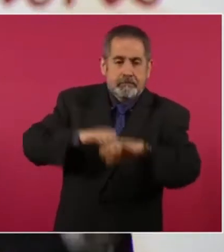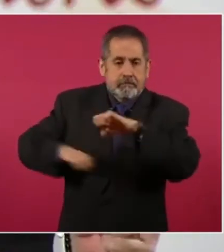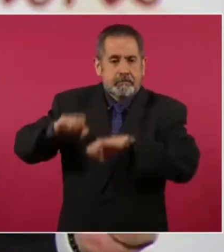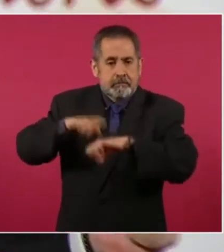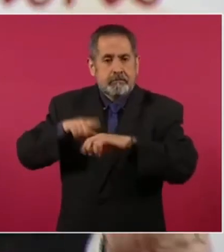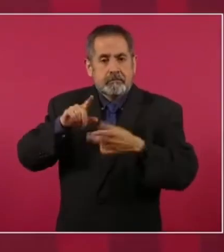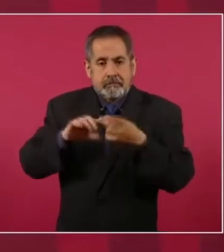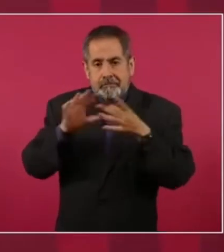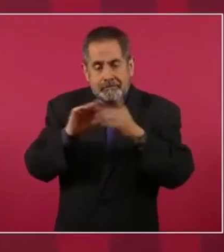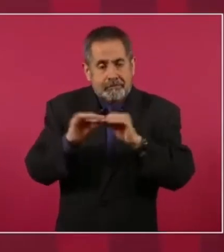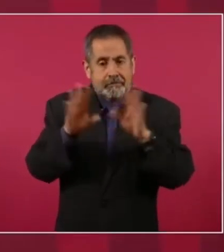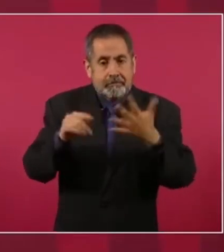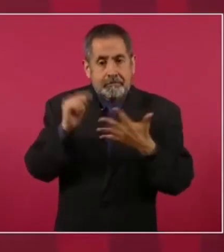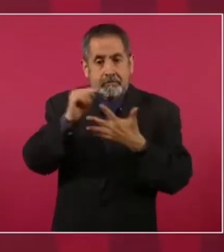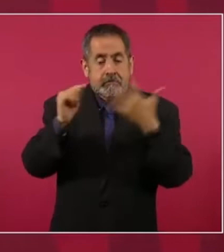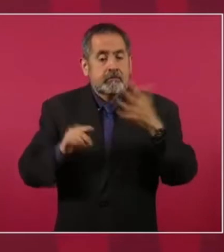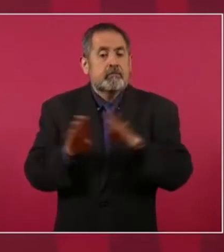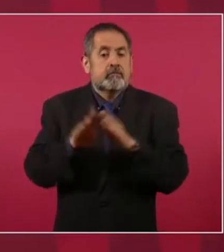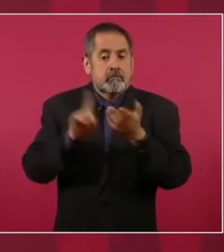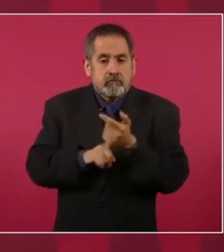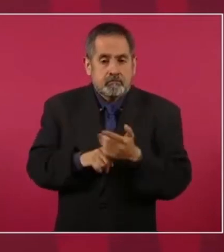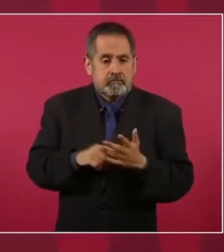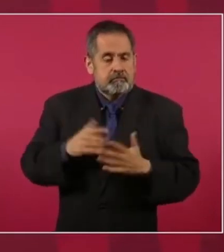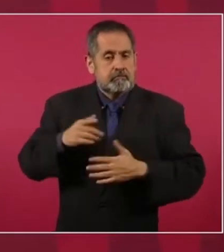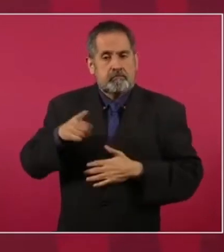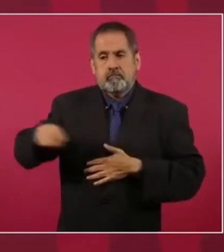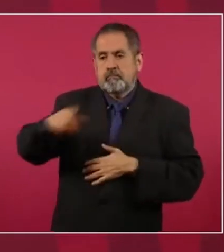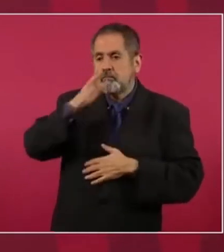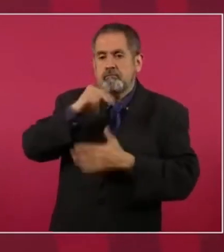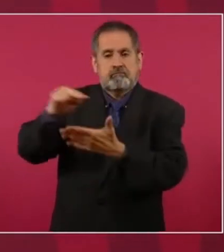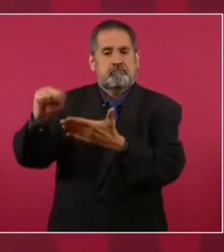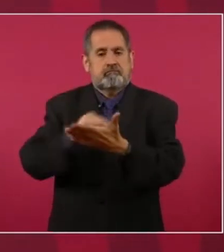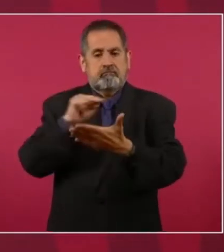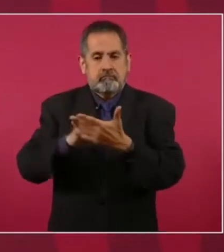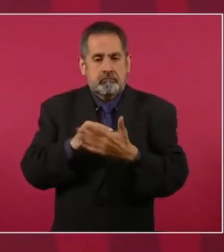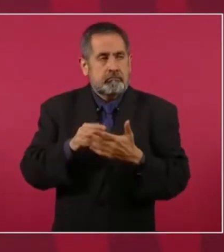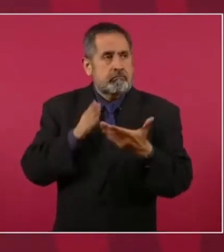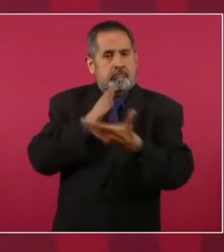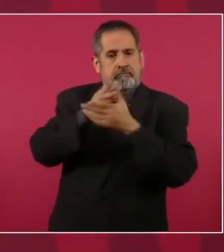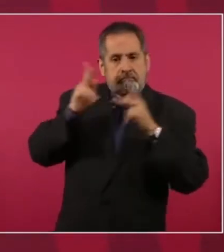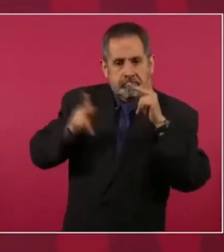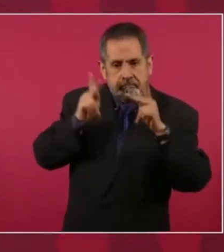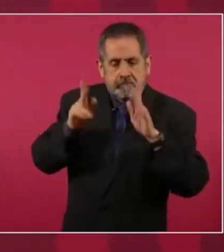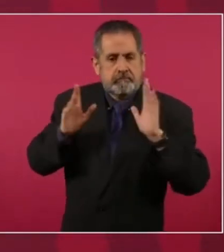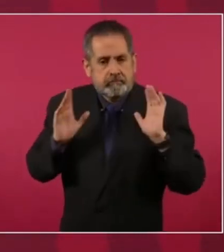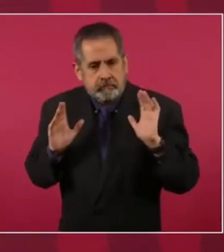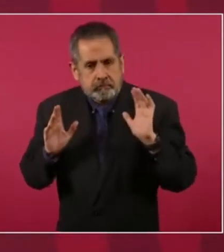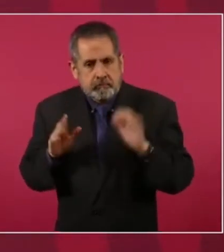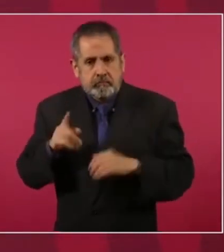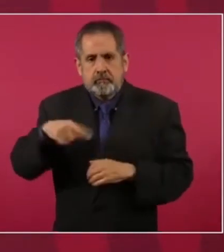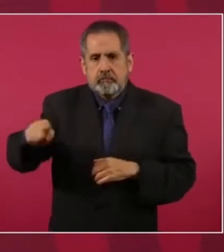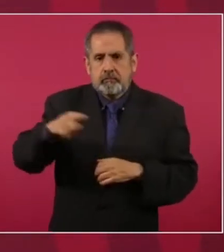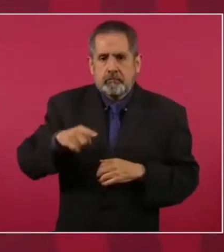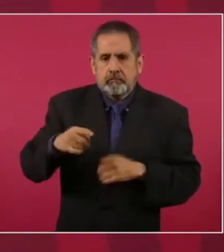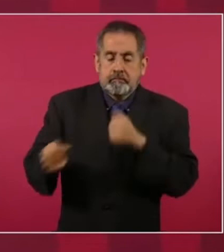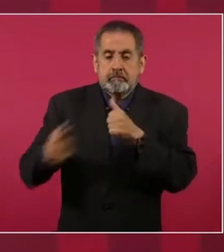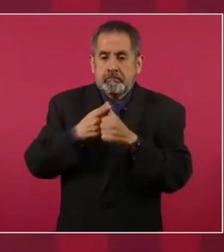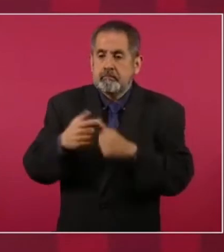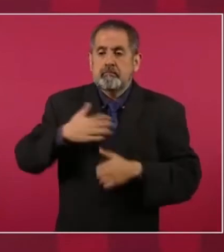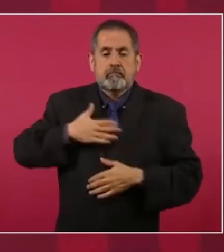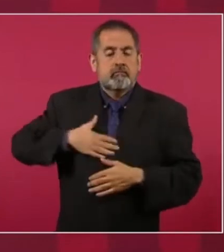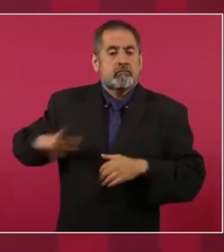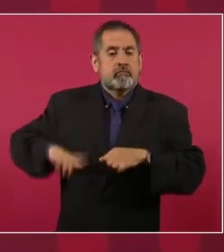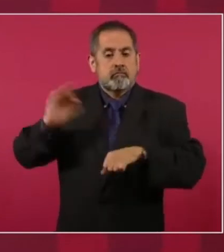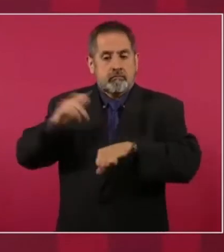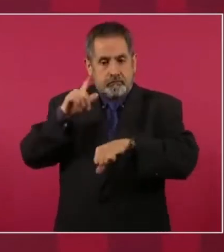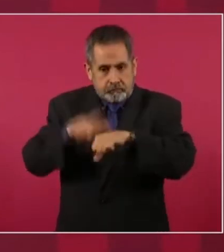en detalle cuáles son los límites que tienen para ese tipo de visitas o compromisos. No los pueden hacer si no está el gobierno federal,